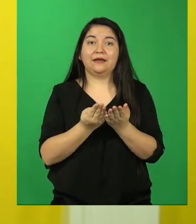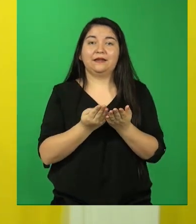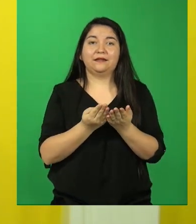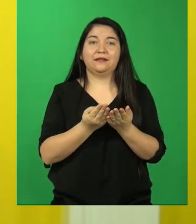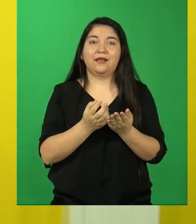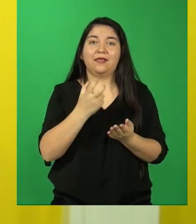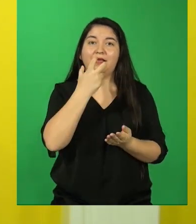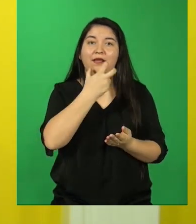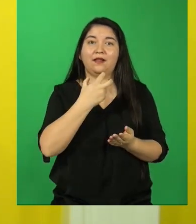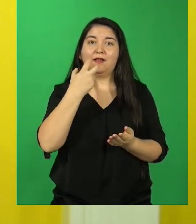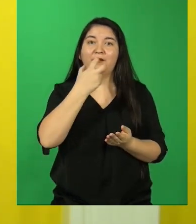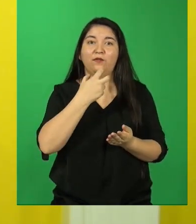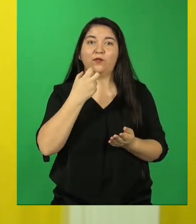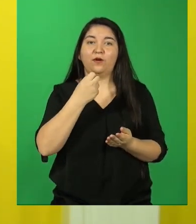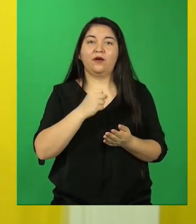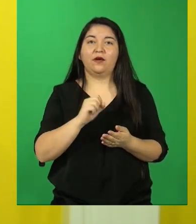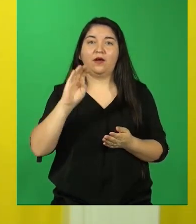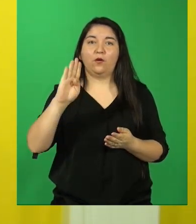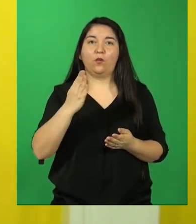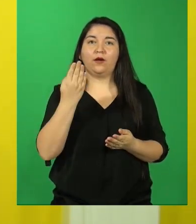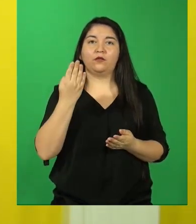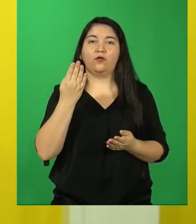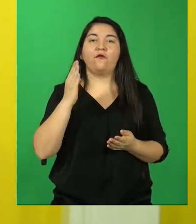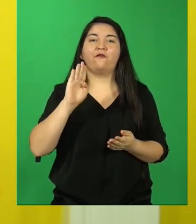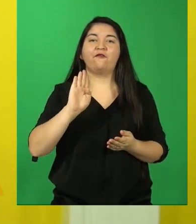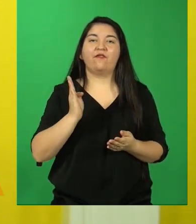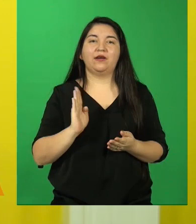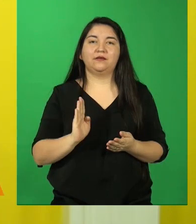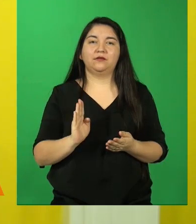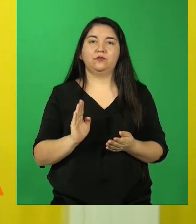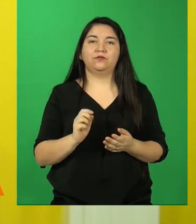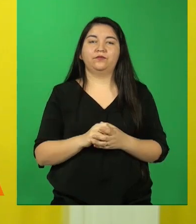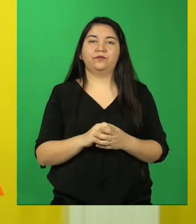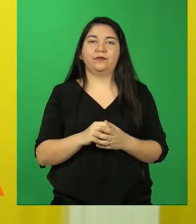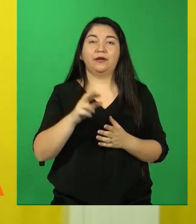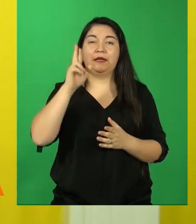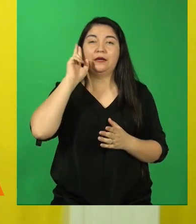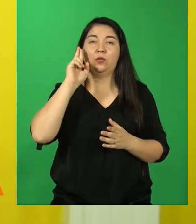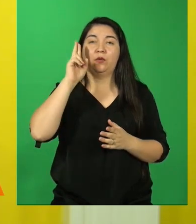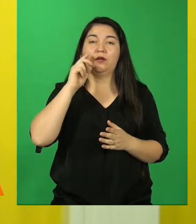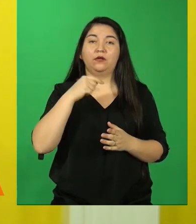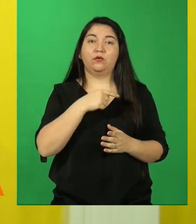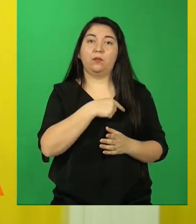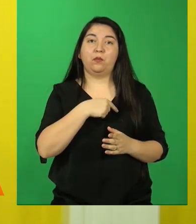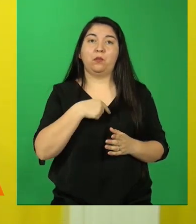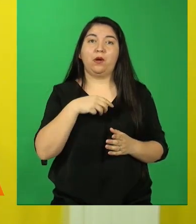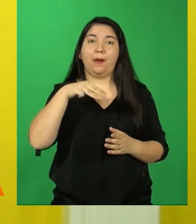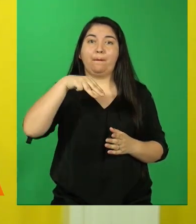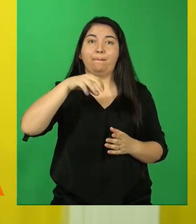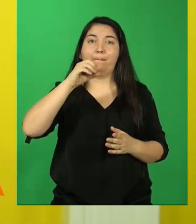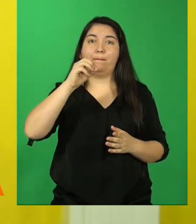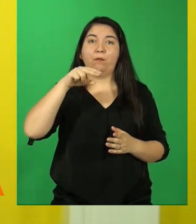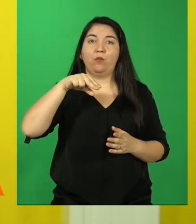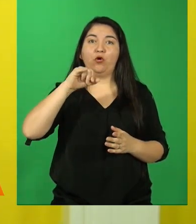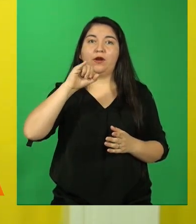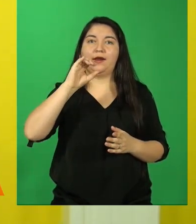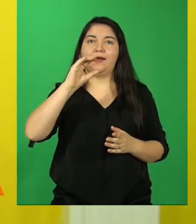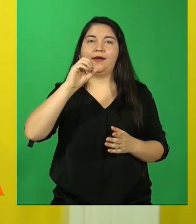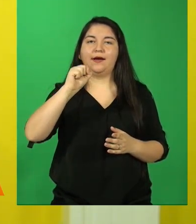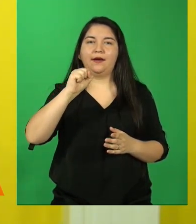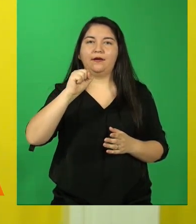de lenguaje de cuarto básico. Recuerden, soy la profesora Mónica Rojas de la